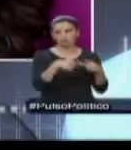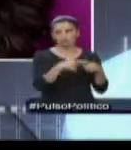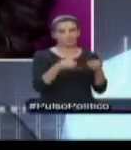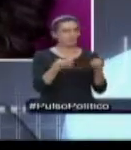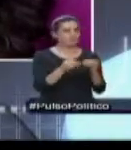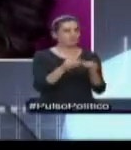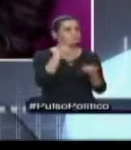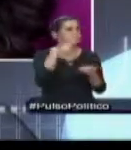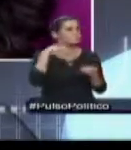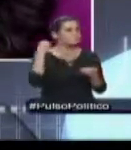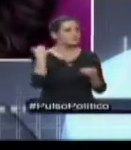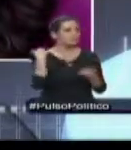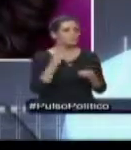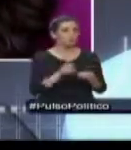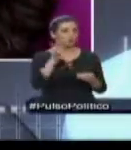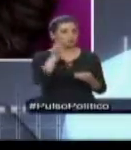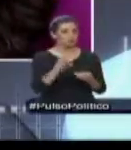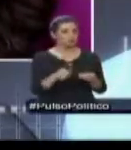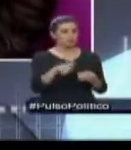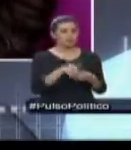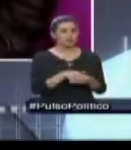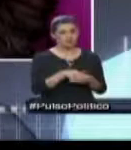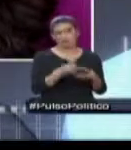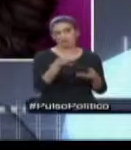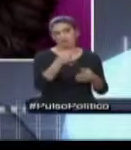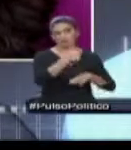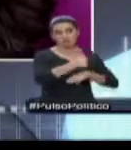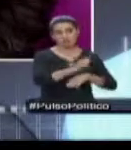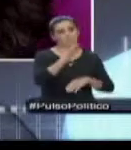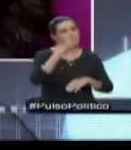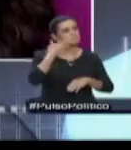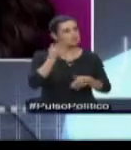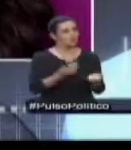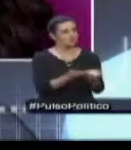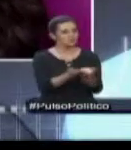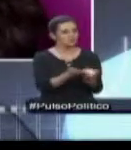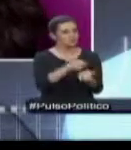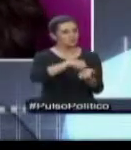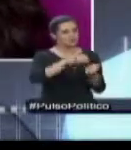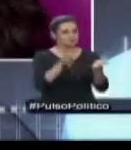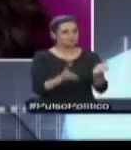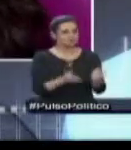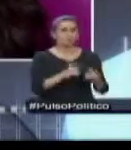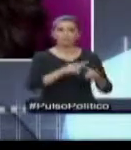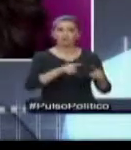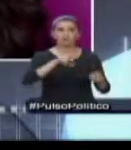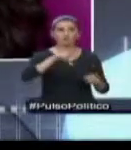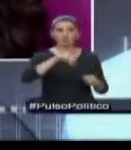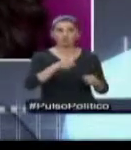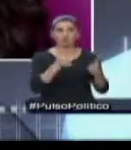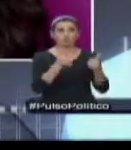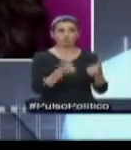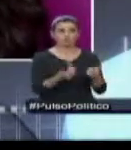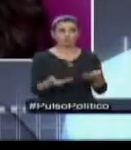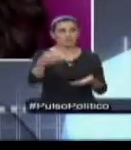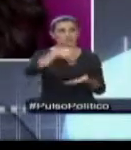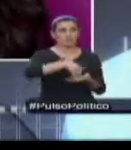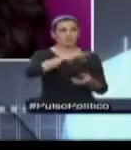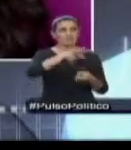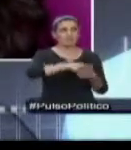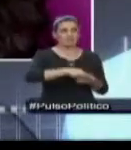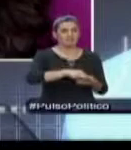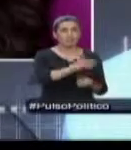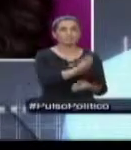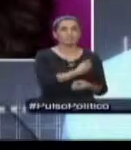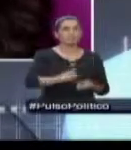experiencias que tengan un legislador en un congreso mejor se sirve a la ciudadanía lo que no es bueno es reelegir indefinidamente